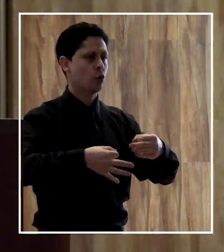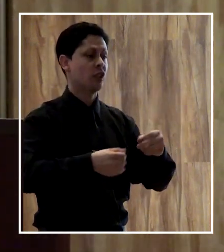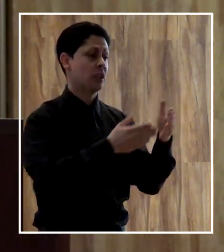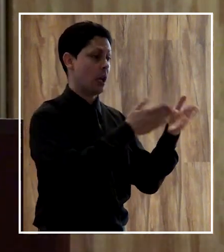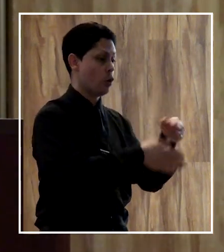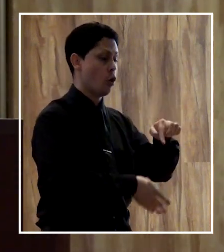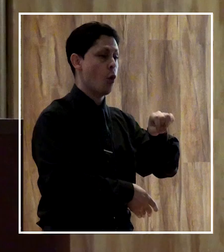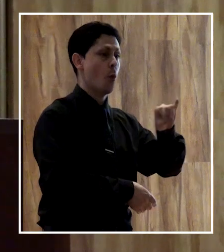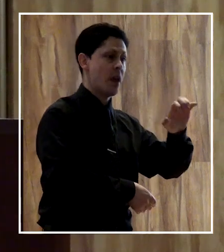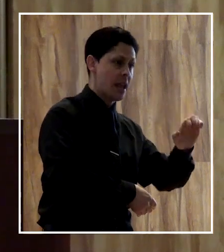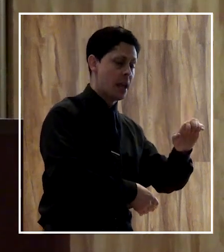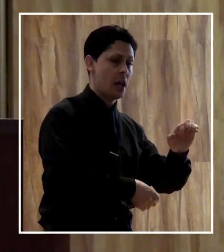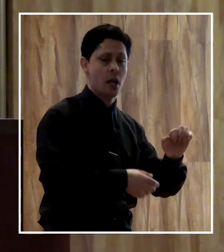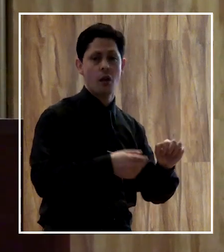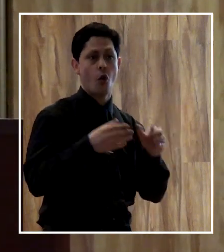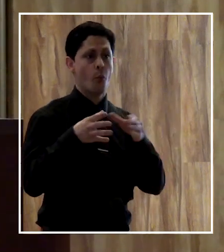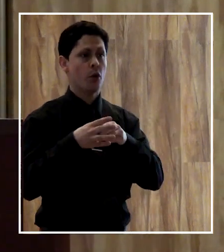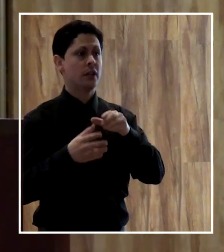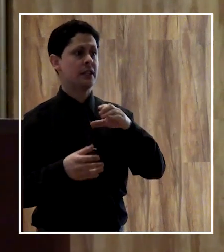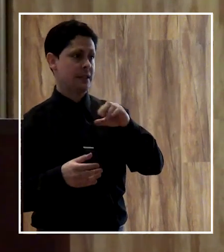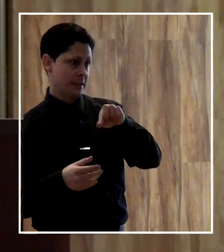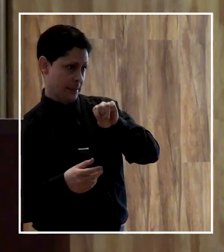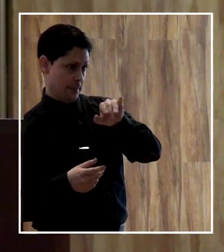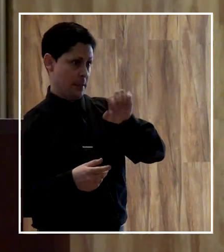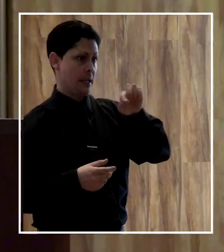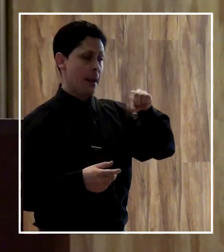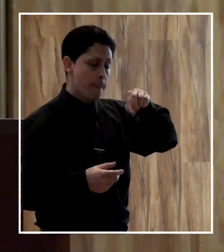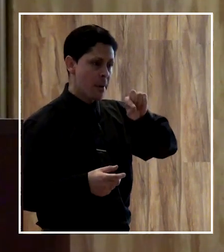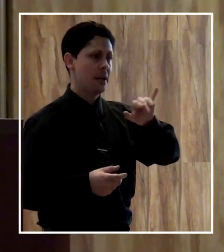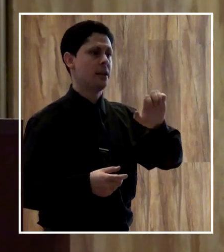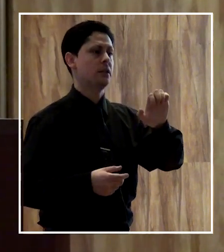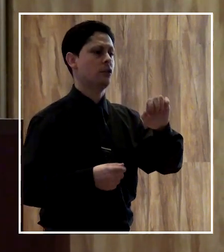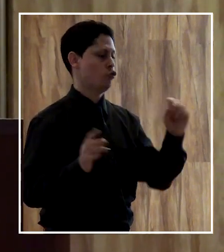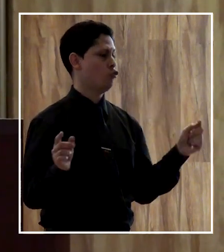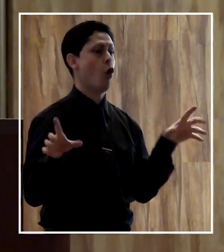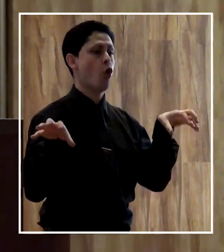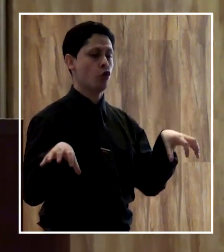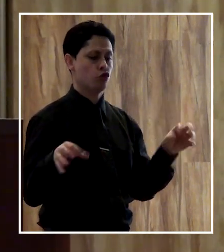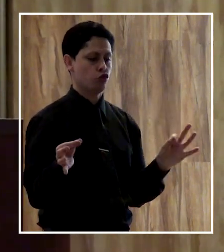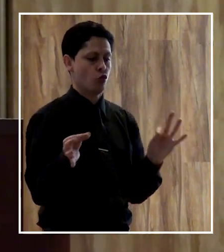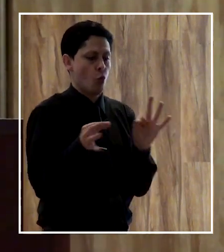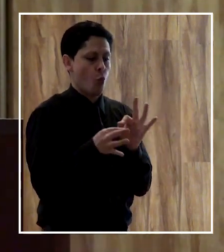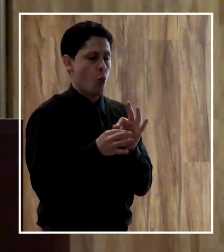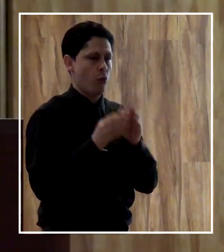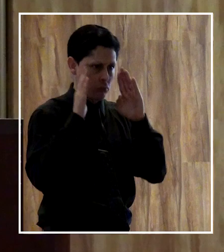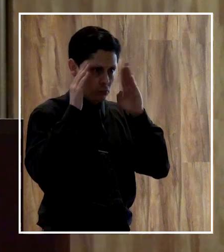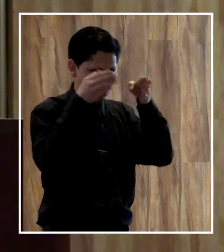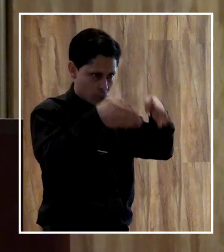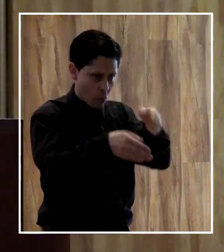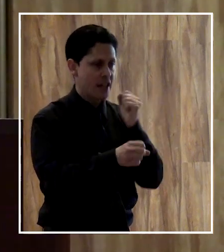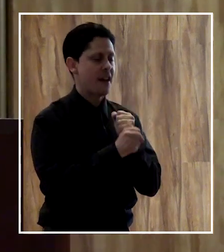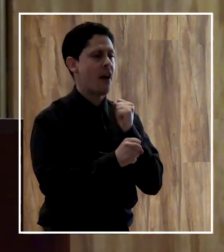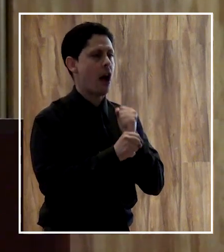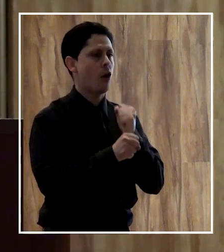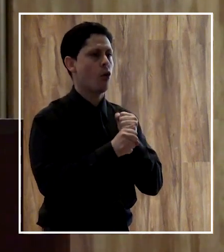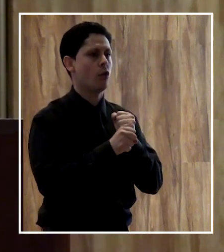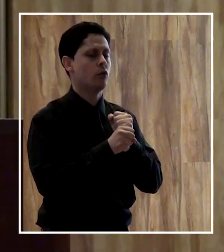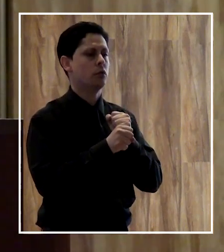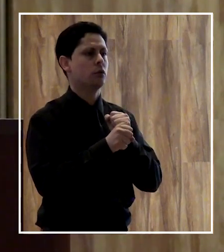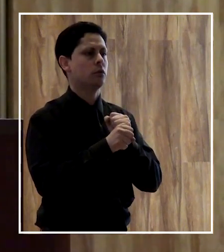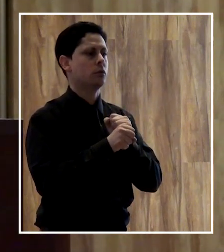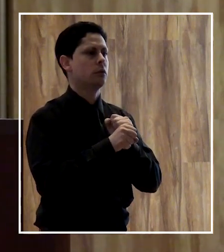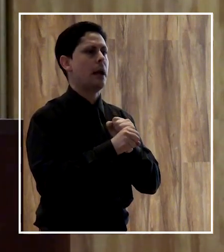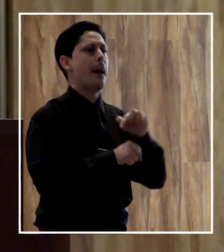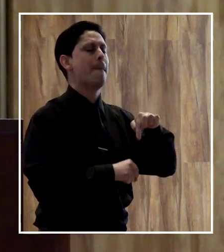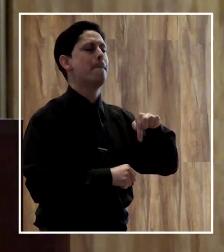el PIE como el CIDE, por ejemplo, se dedicaron al trabajo de educación popular, a difundir las ideas